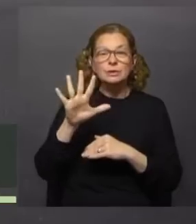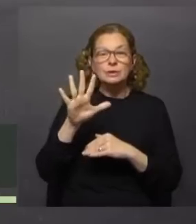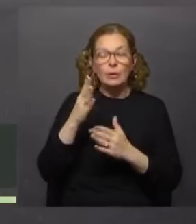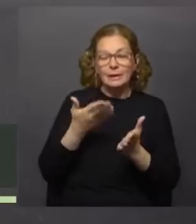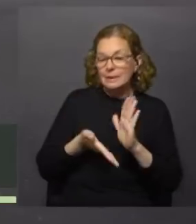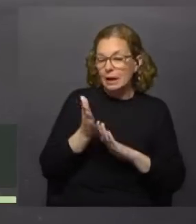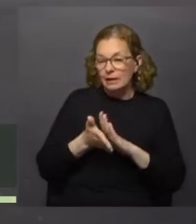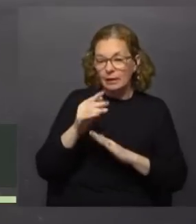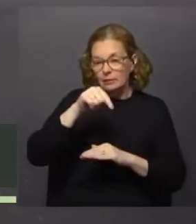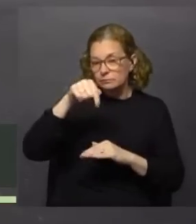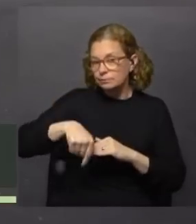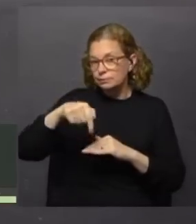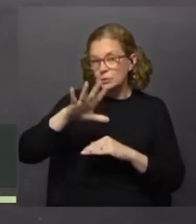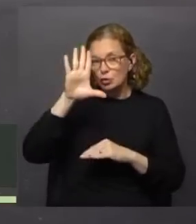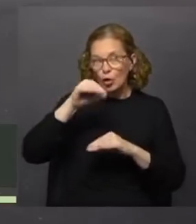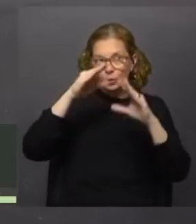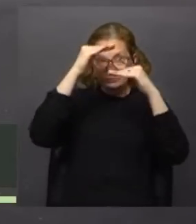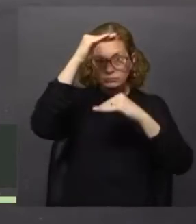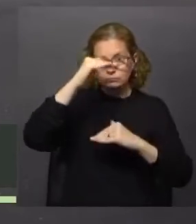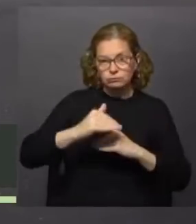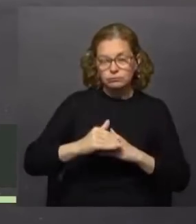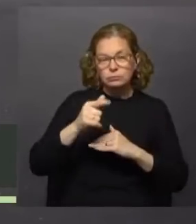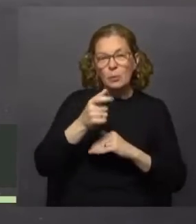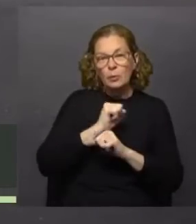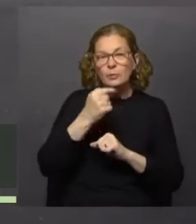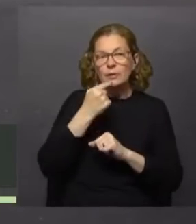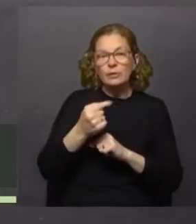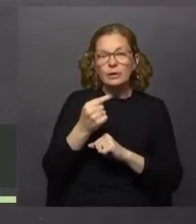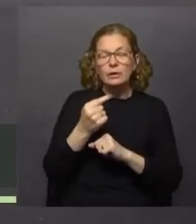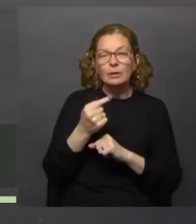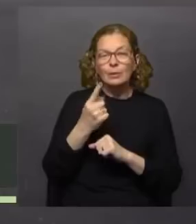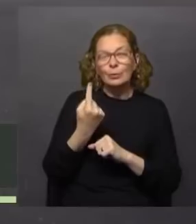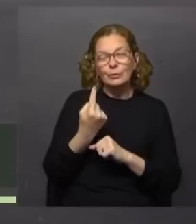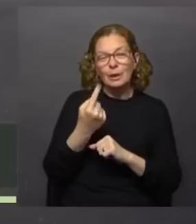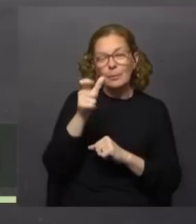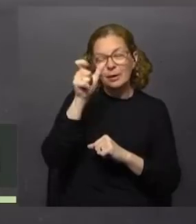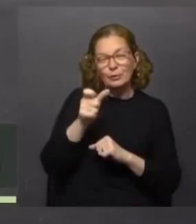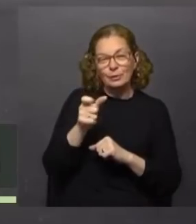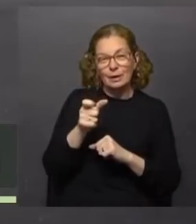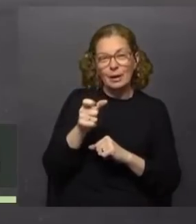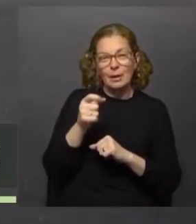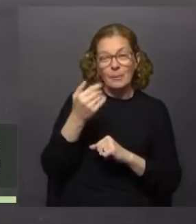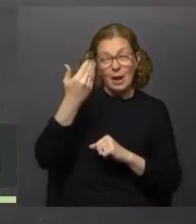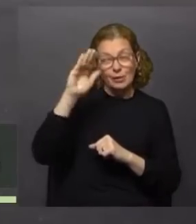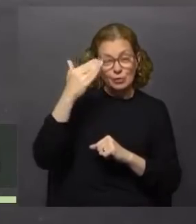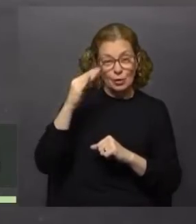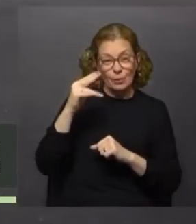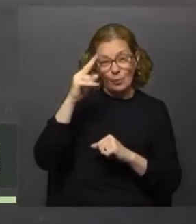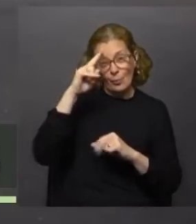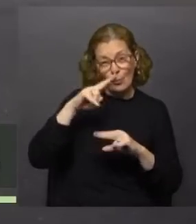desalojar a todo el edificio pudimos confirmar que lamentablemente hay una víctima este mayor de edad